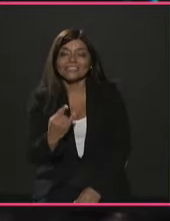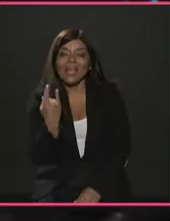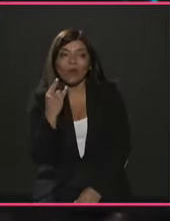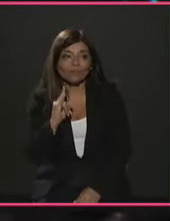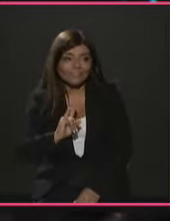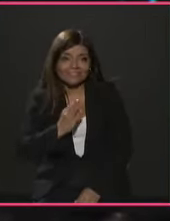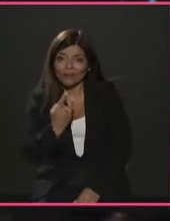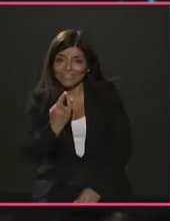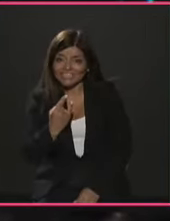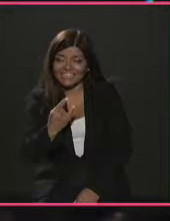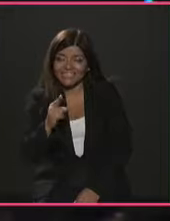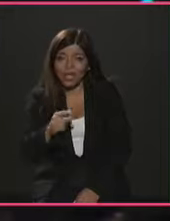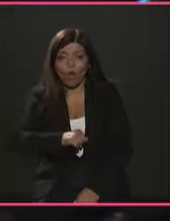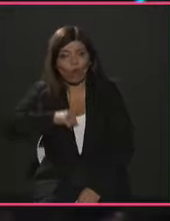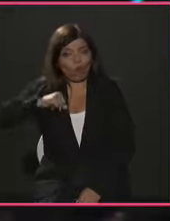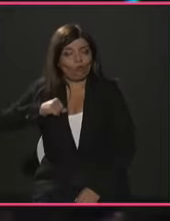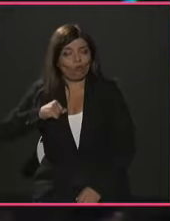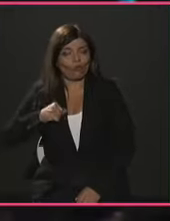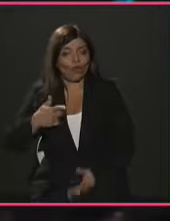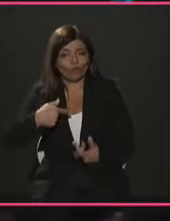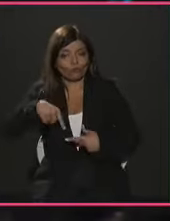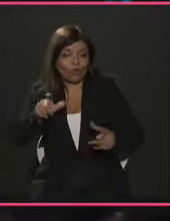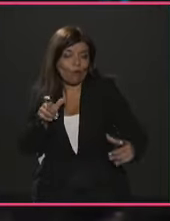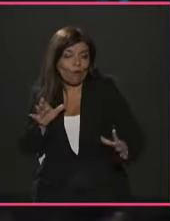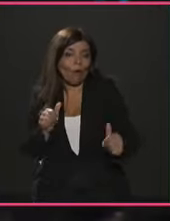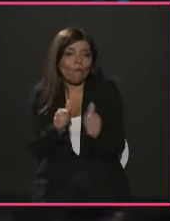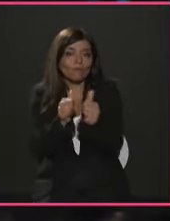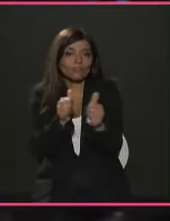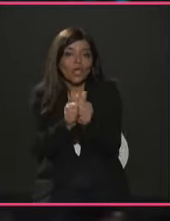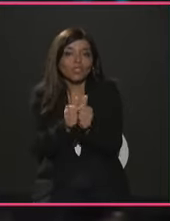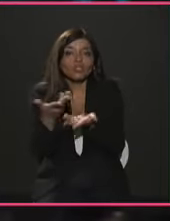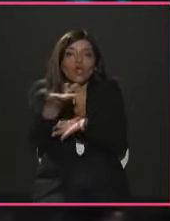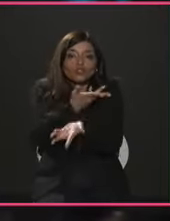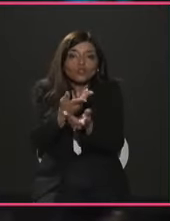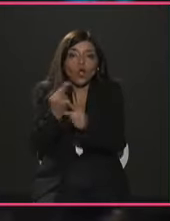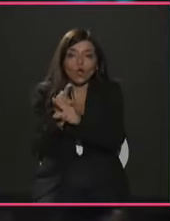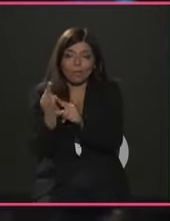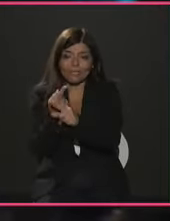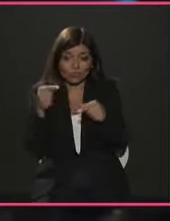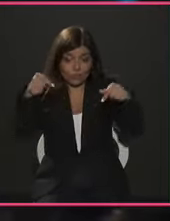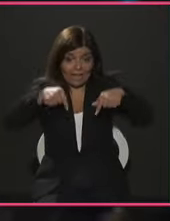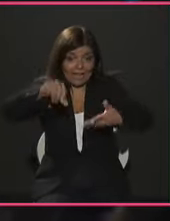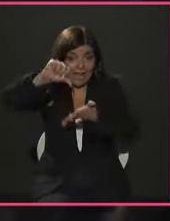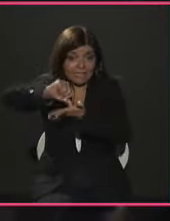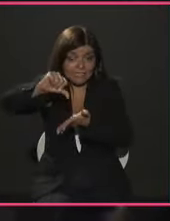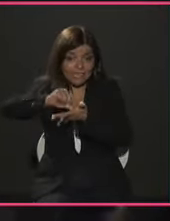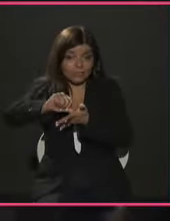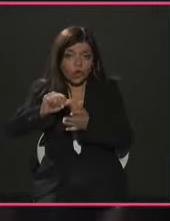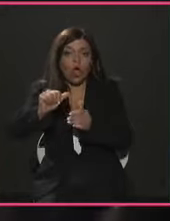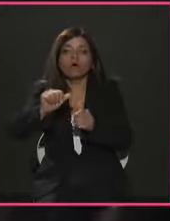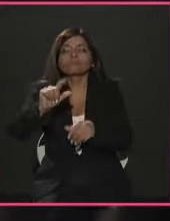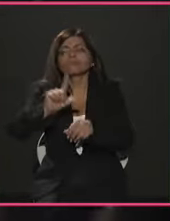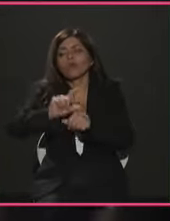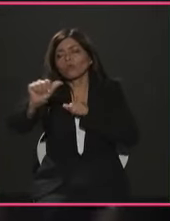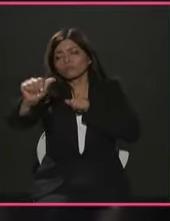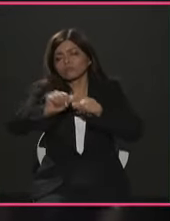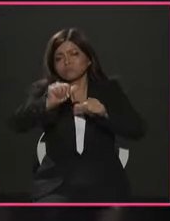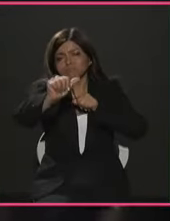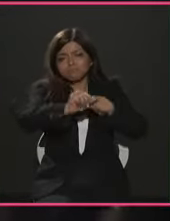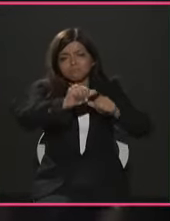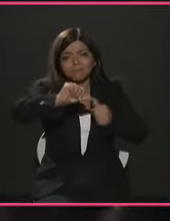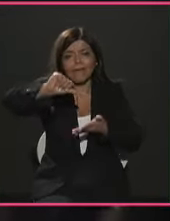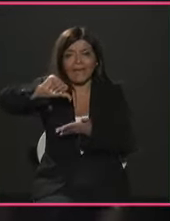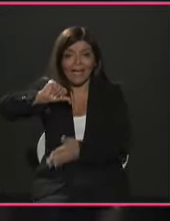chile que es un orgullo también ser un polo de conversación acá y además en un lugar tan céntrico como